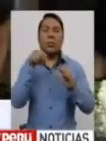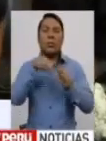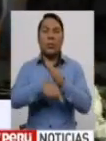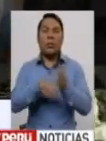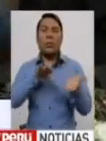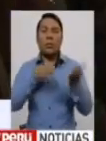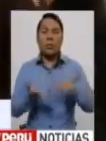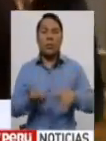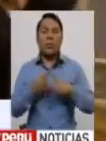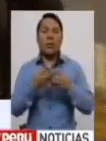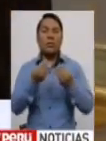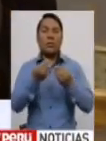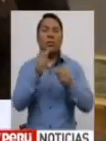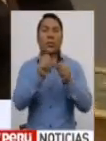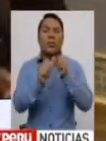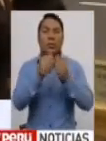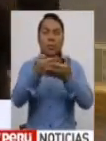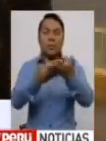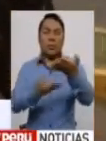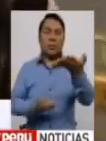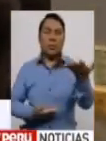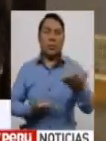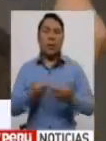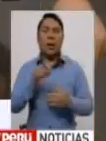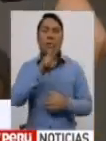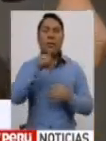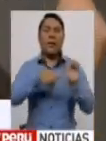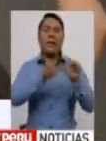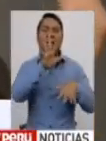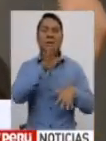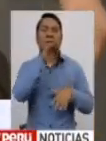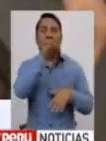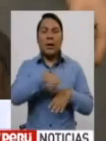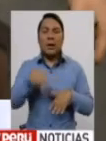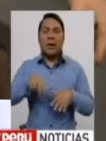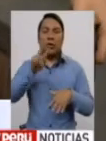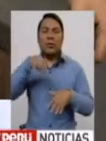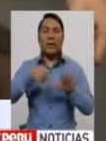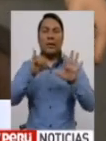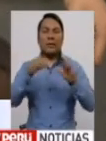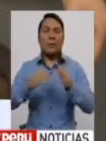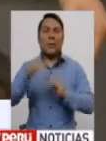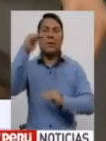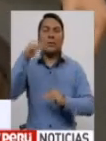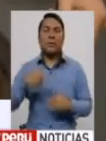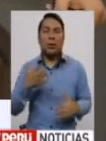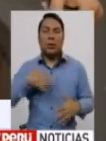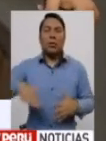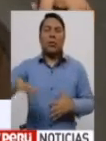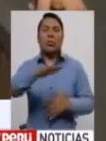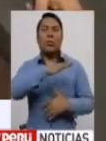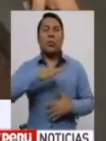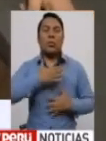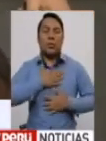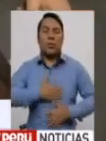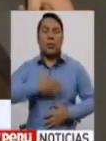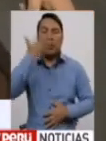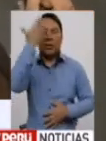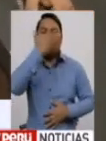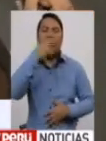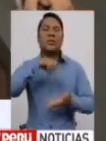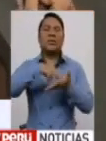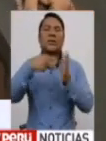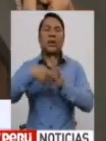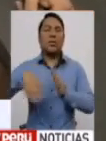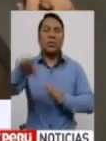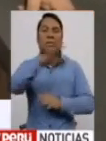ya superan lo registrado durante todo el 2015. Estamos de negro todas. ¿Por qué? Porque estamos de luto. Estamos de luto porque